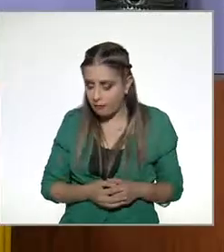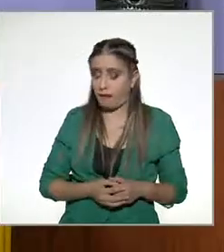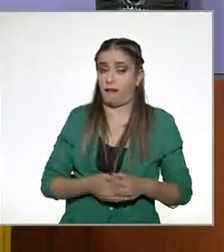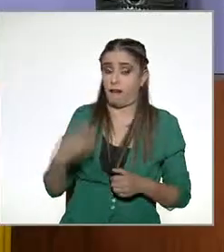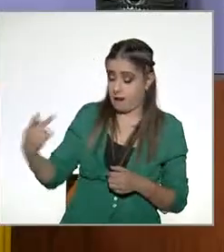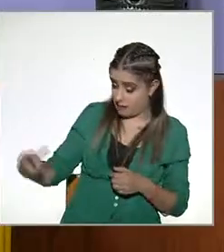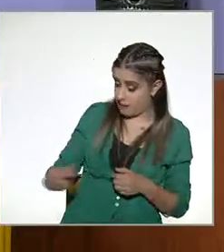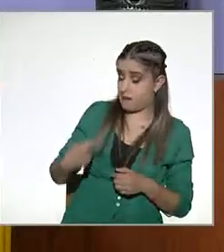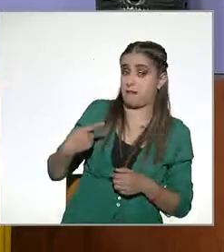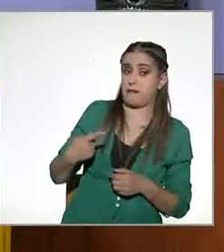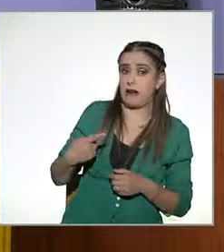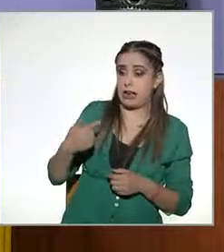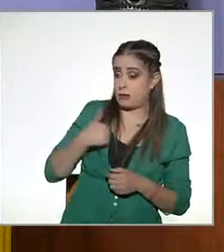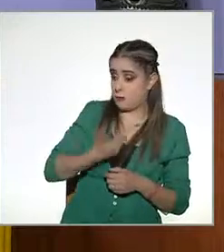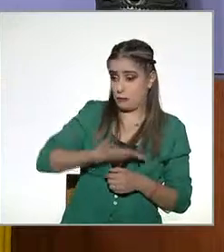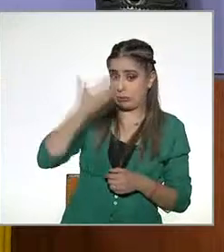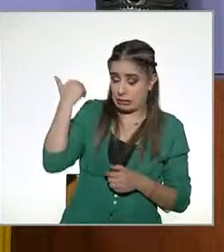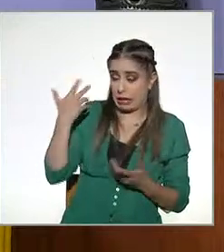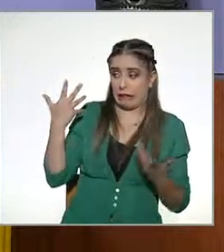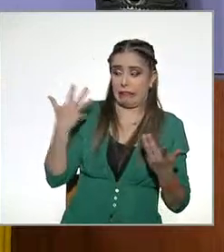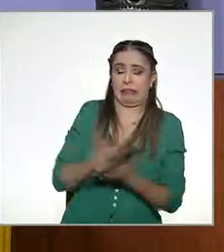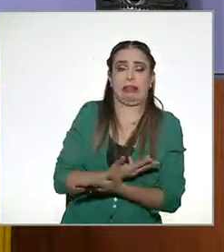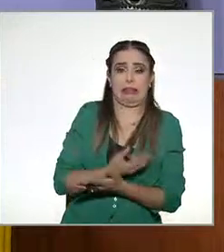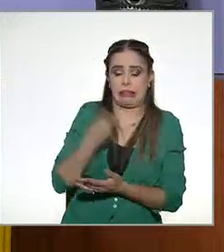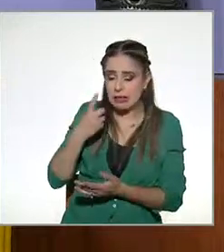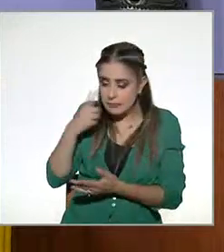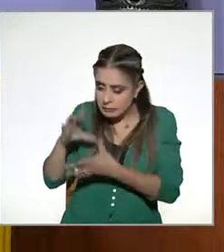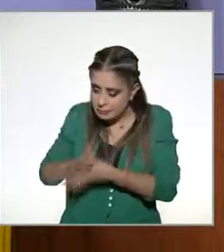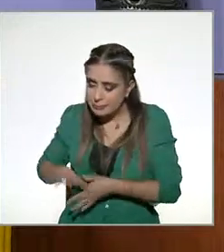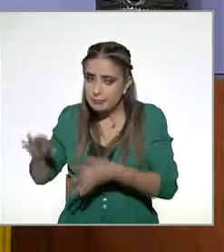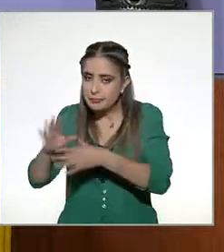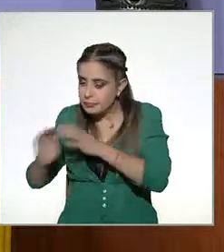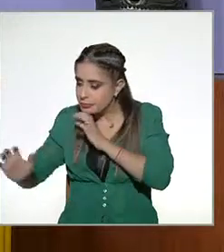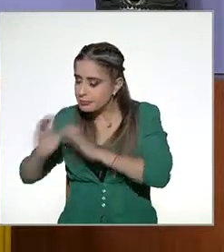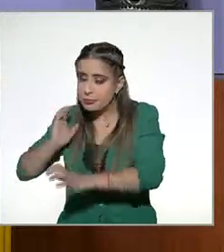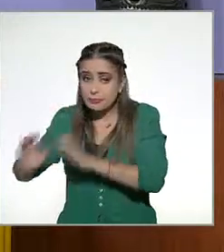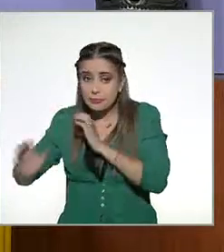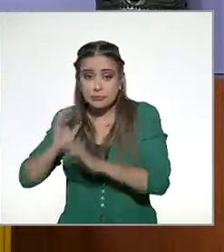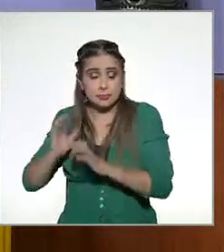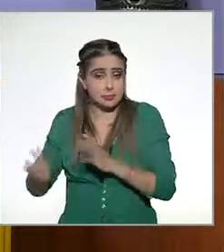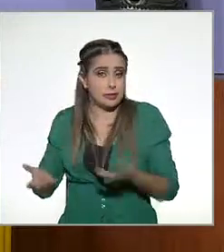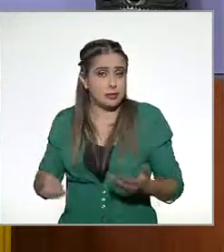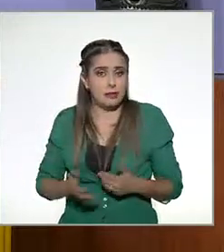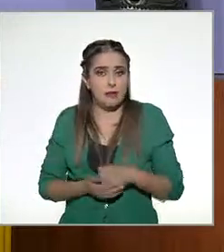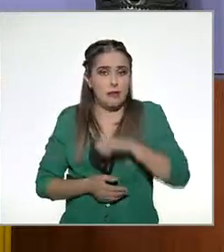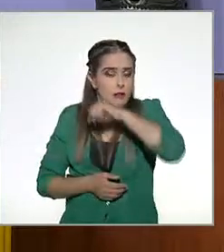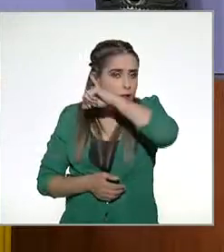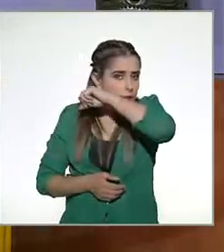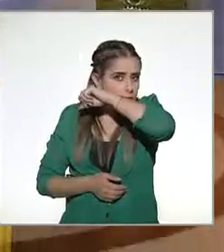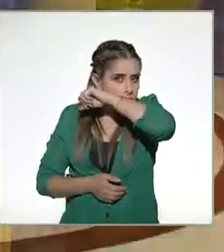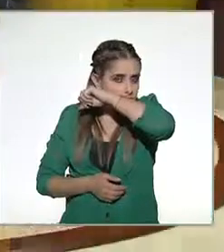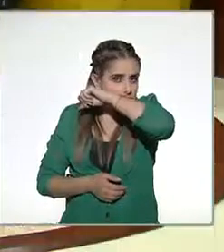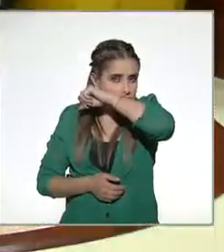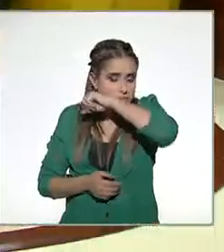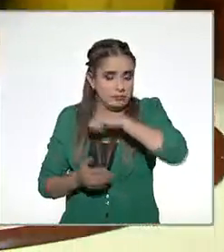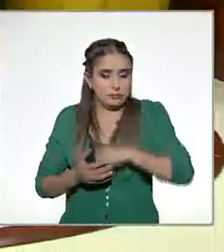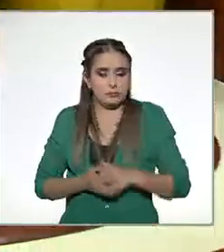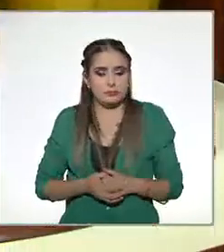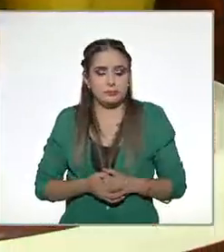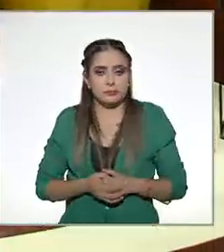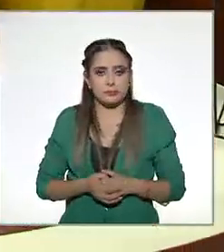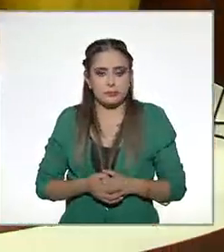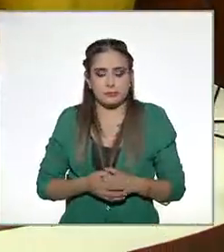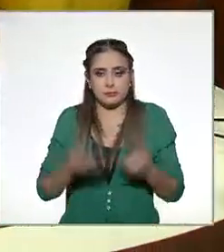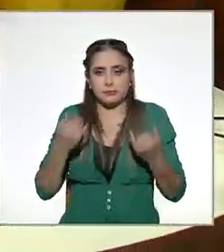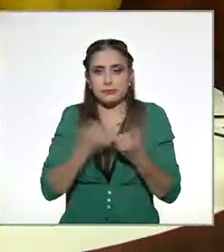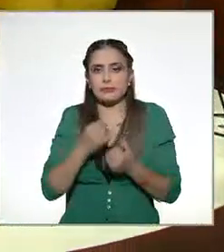ya me está diciendo, tú no sabes todo, ¿sabías qué tal? Y el adulto, pues, no sabía, ¿no? no. Nati. Y también nos llega el testimonio de una